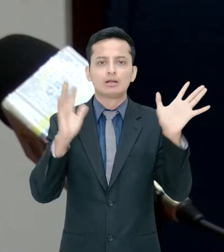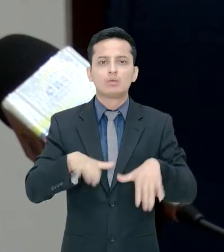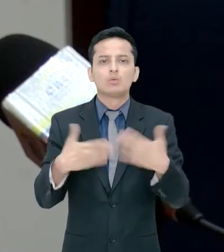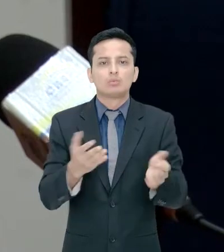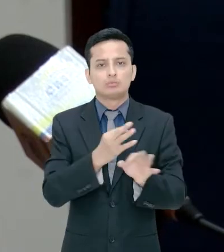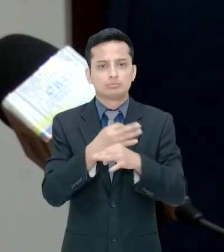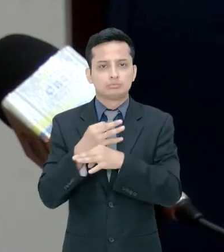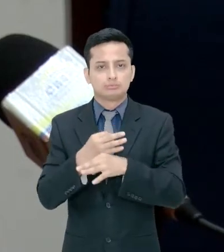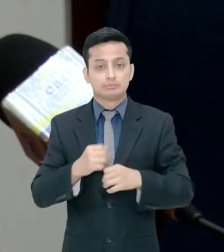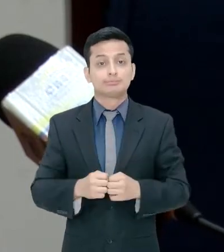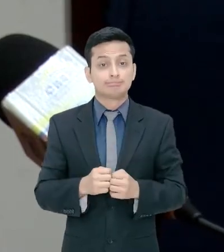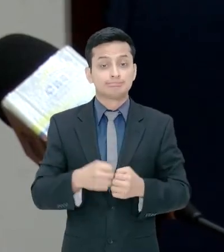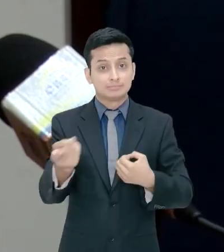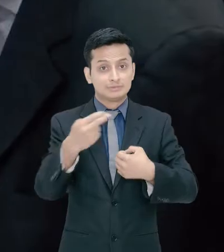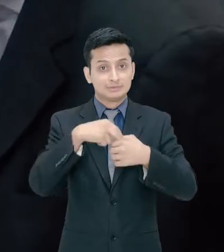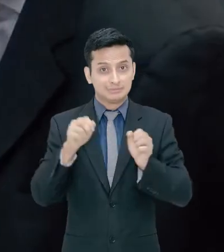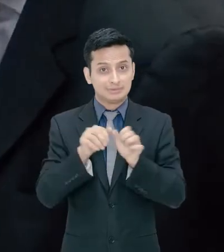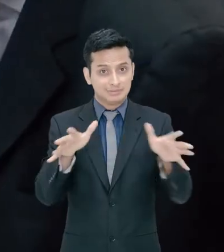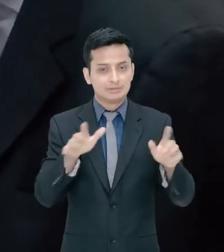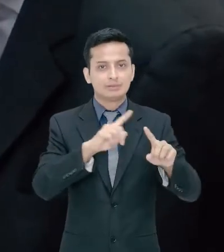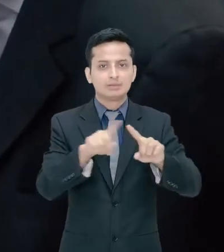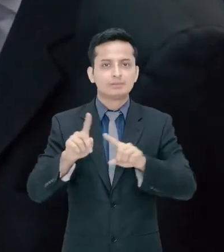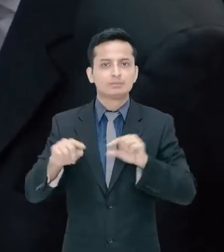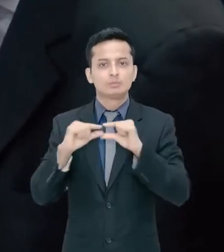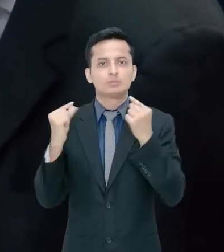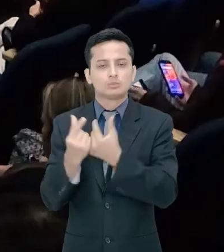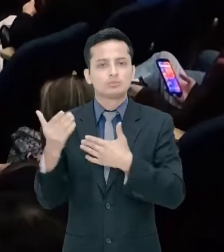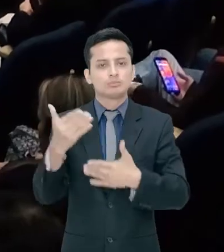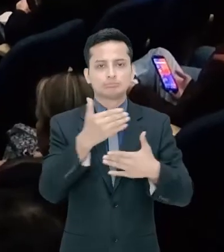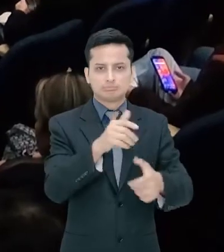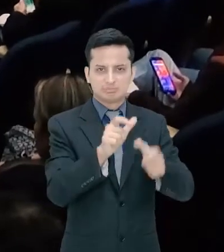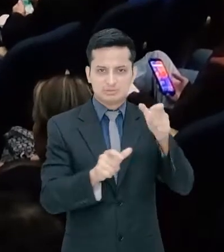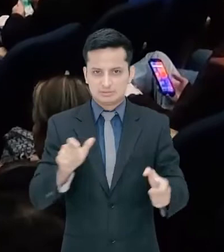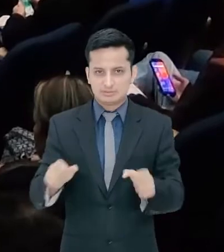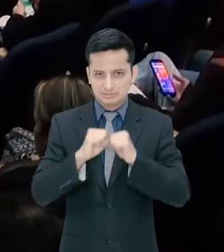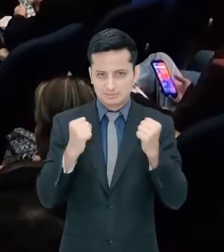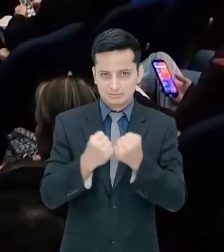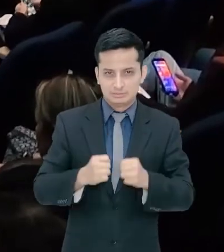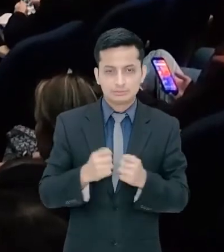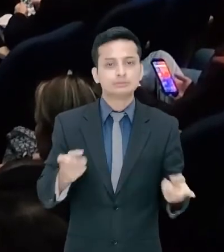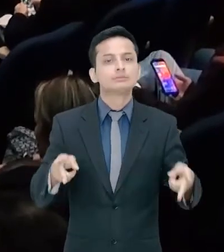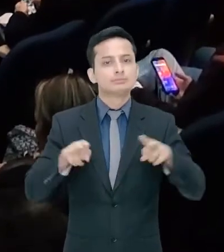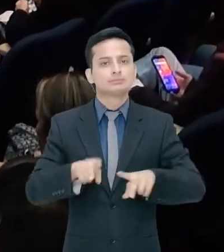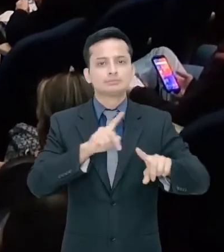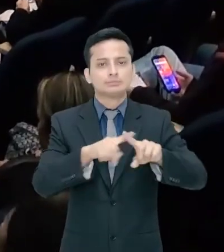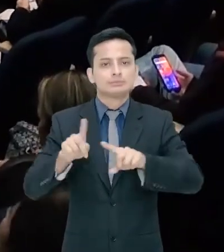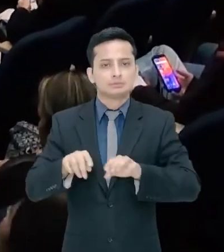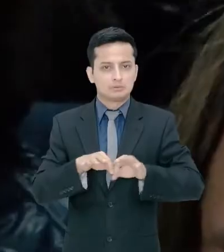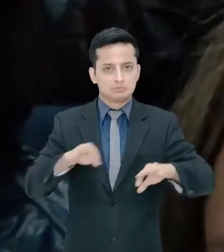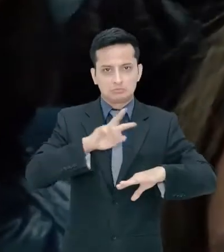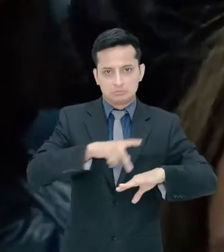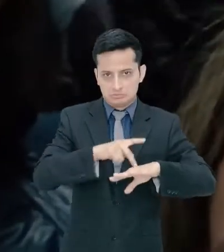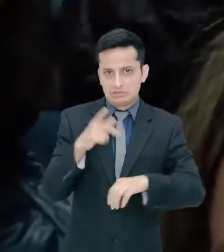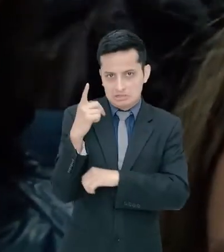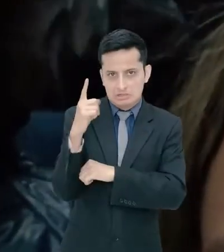entendernos cómo estamos funcionando. Al evento asistieron representantes de las organizaciones políticas y sociales,